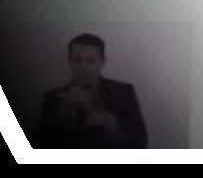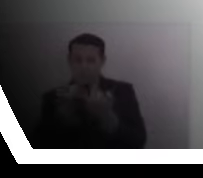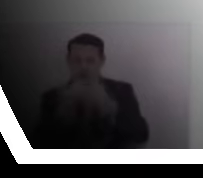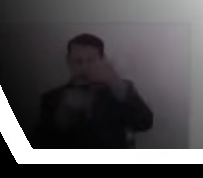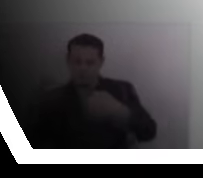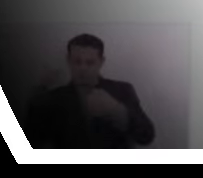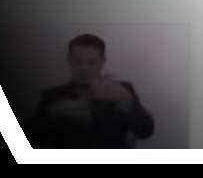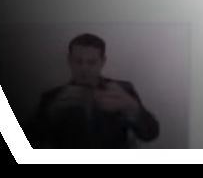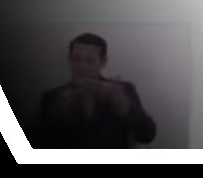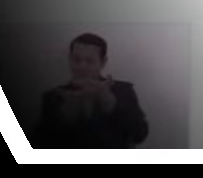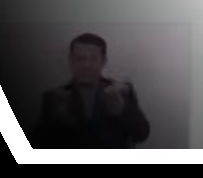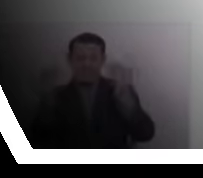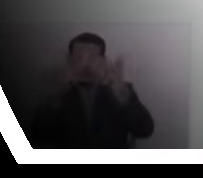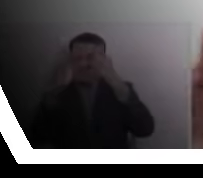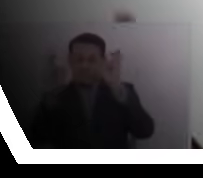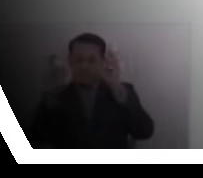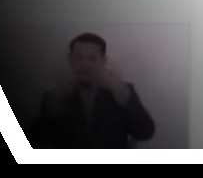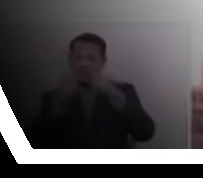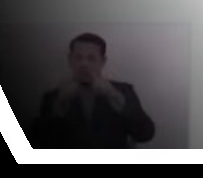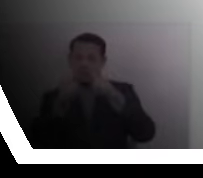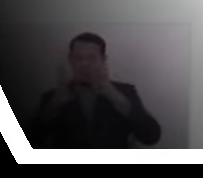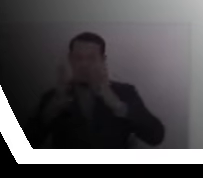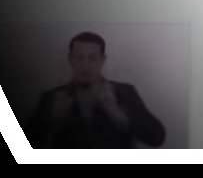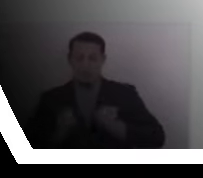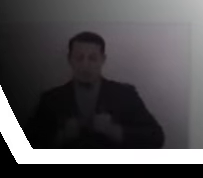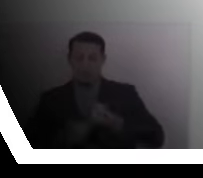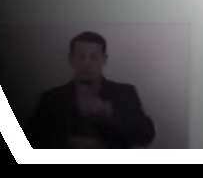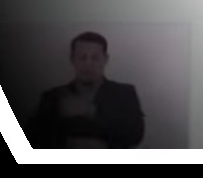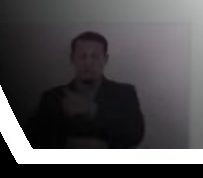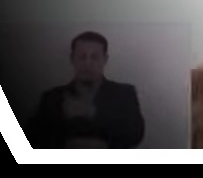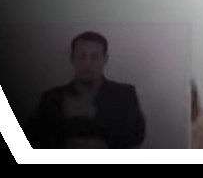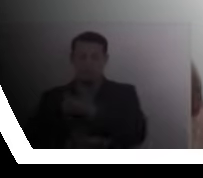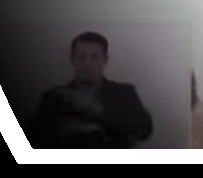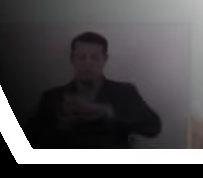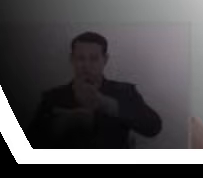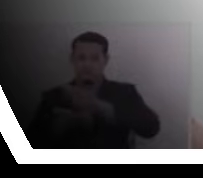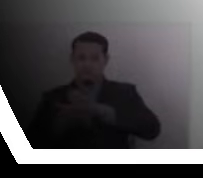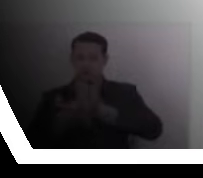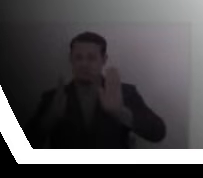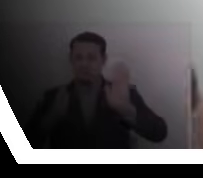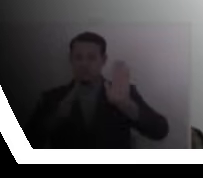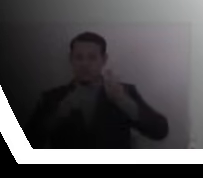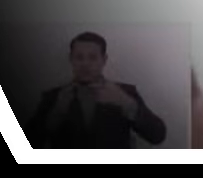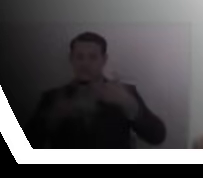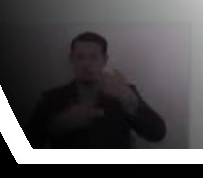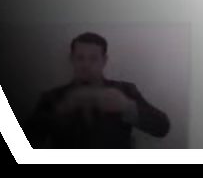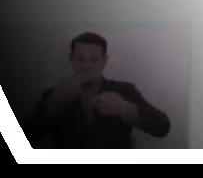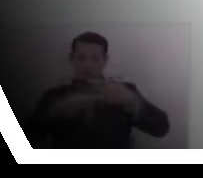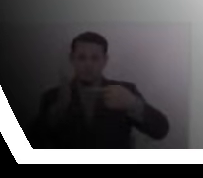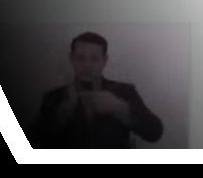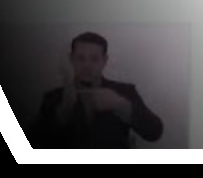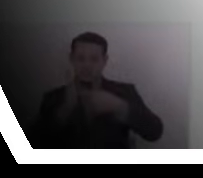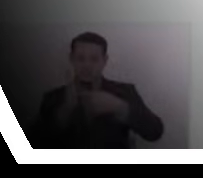los agricultores etcétera Pero como somos un estado y un gobierno responsable tenemos que hacerle frente a las deudas que nos heredaron esos